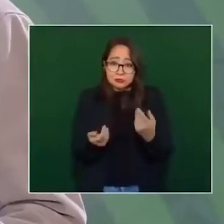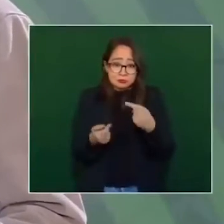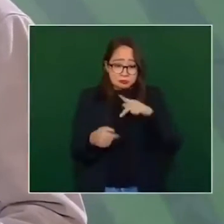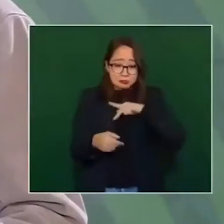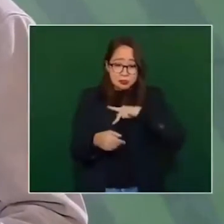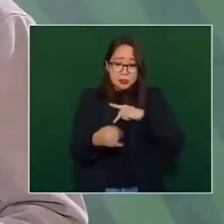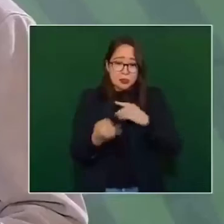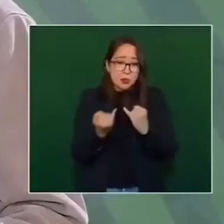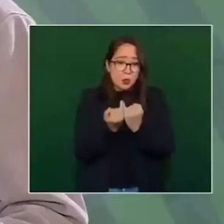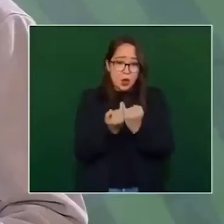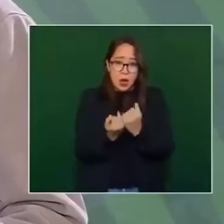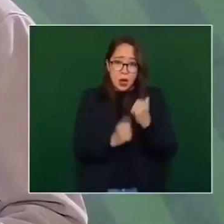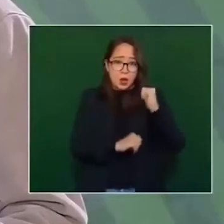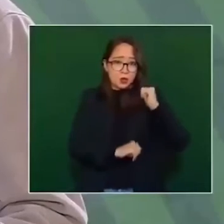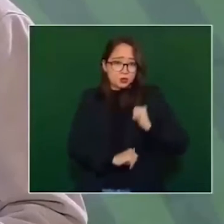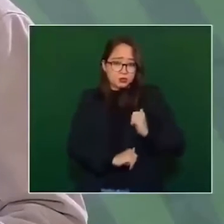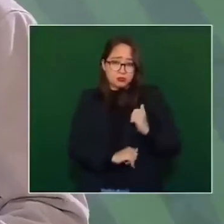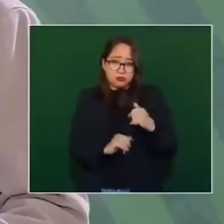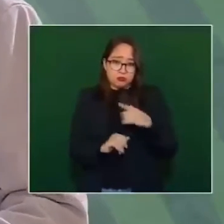competente actúe.